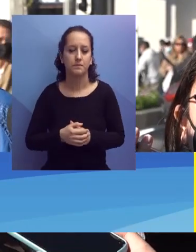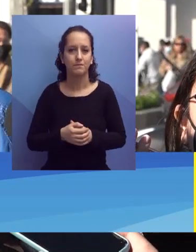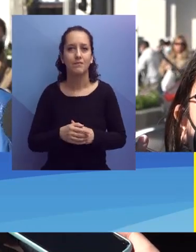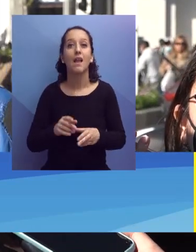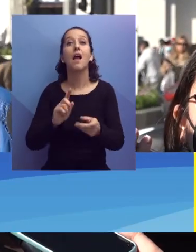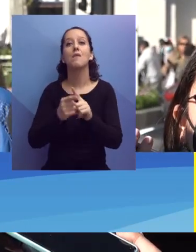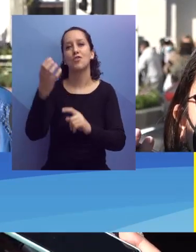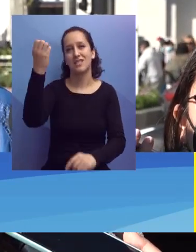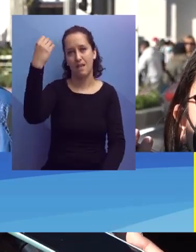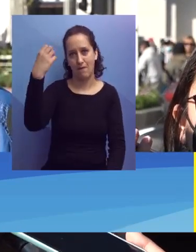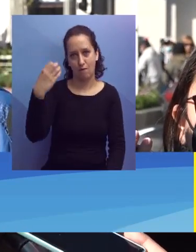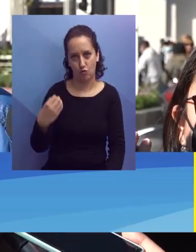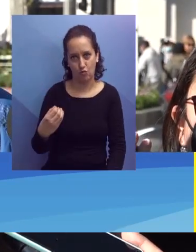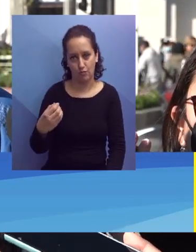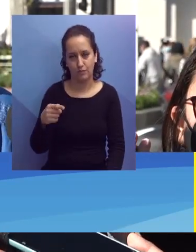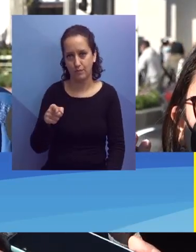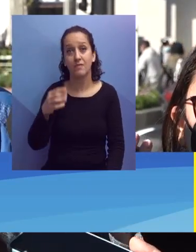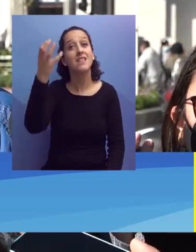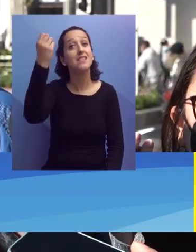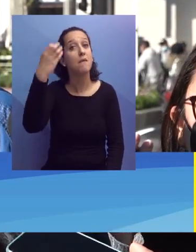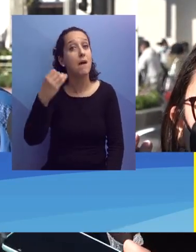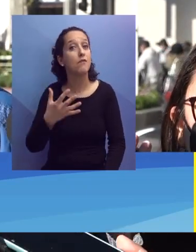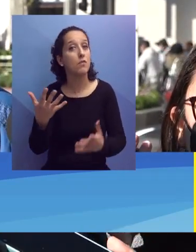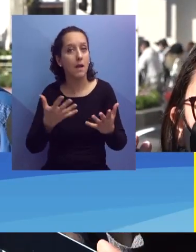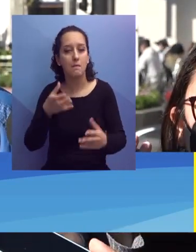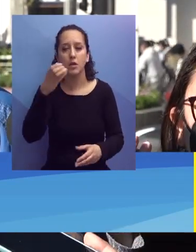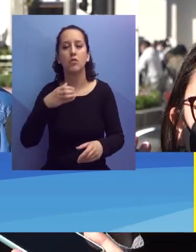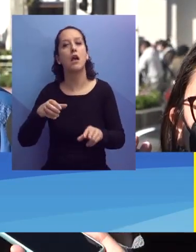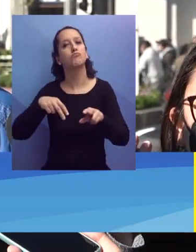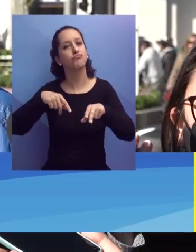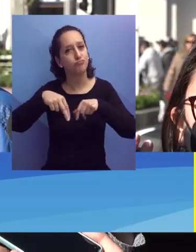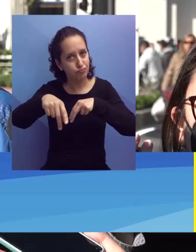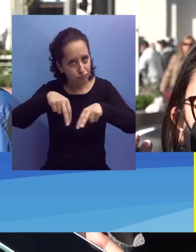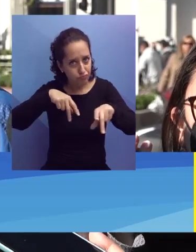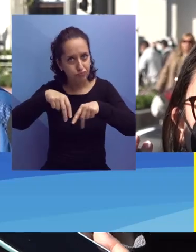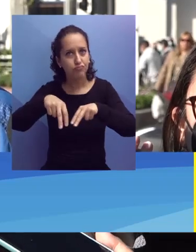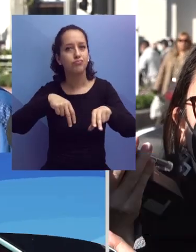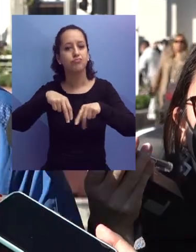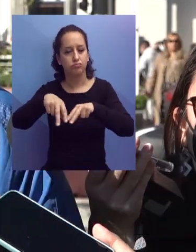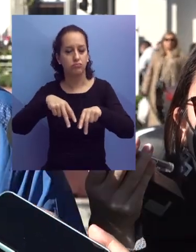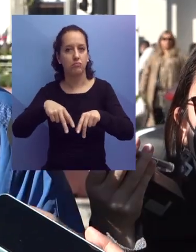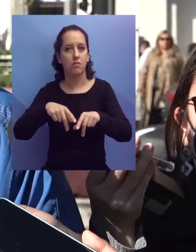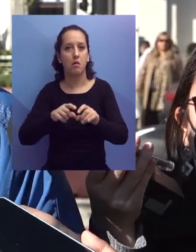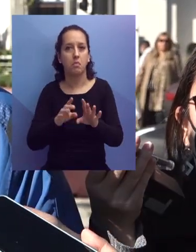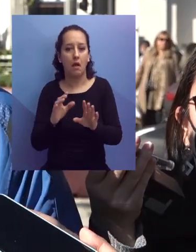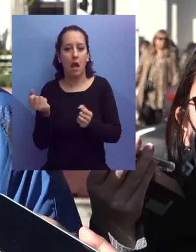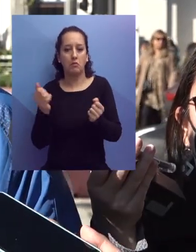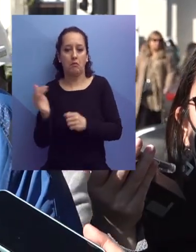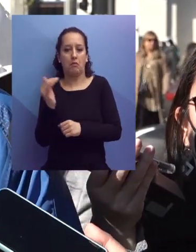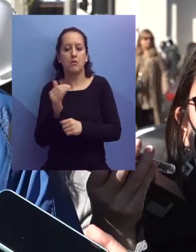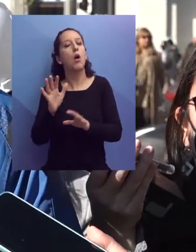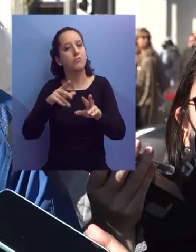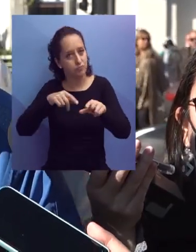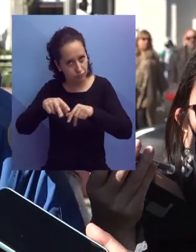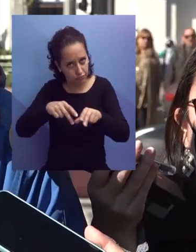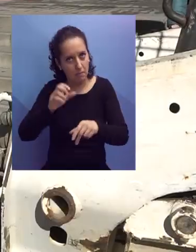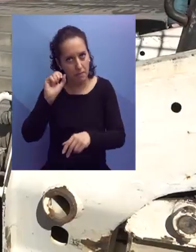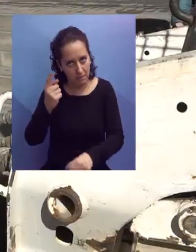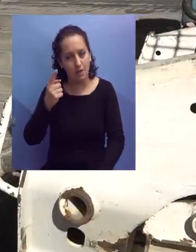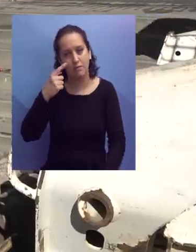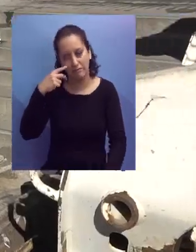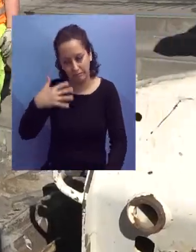en cuanto al semáforo para que la prioridad la tengan los peatones al momento de cruzar y no tengan que verse expuestos a algún